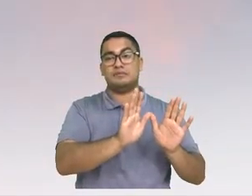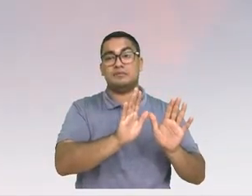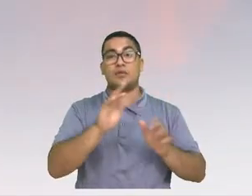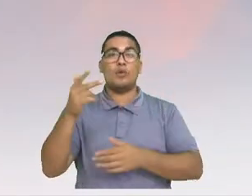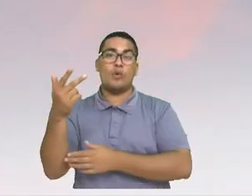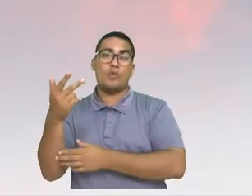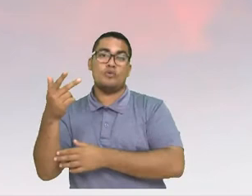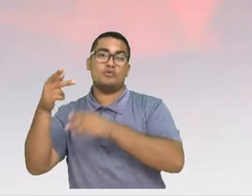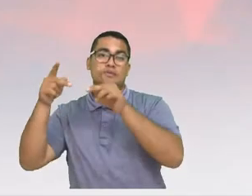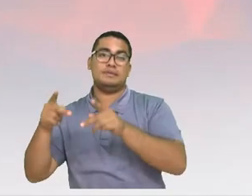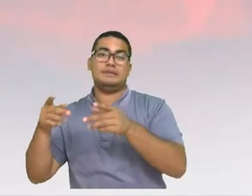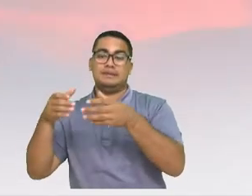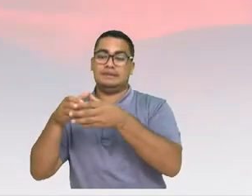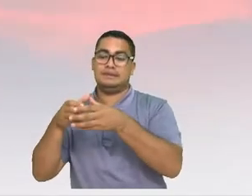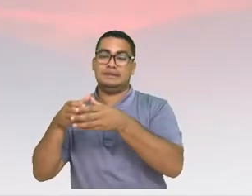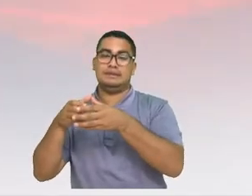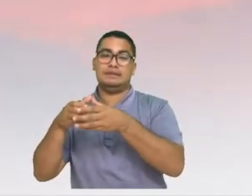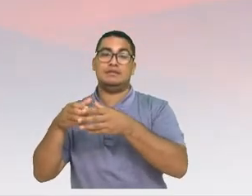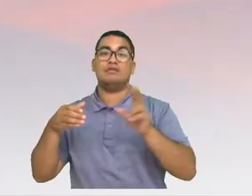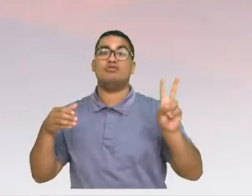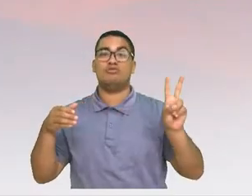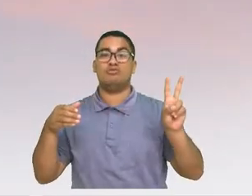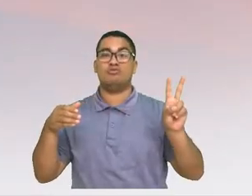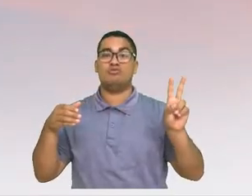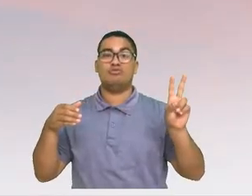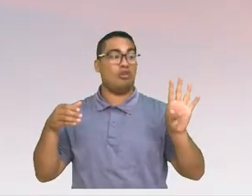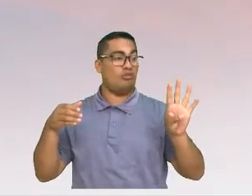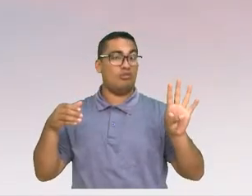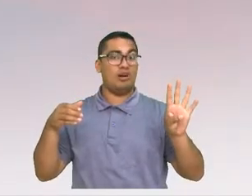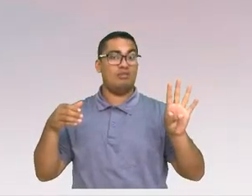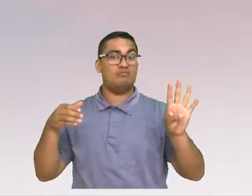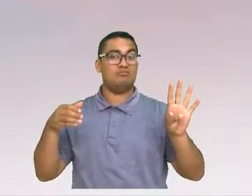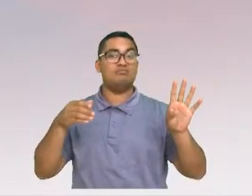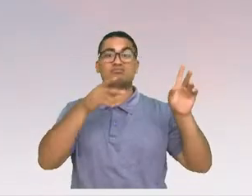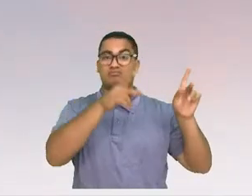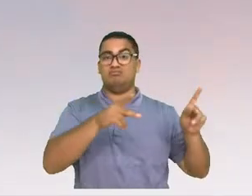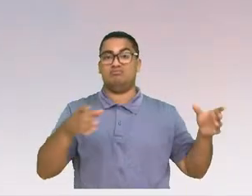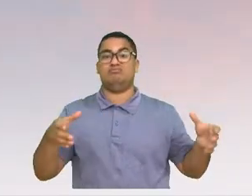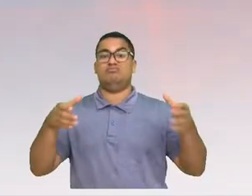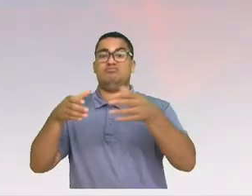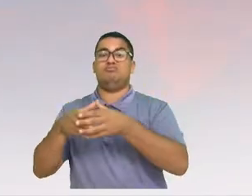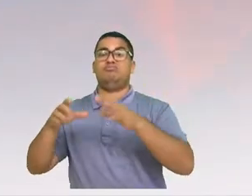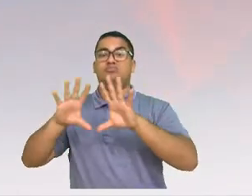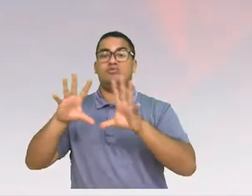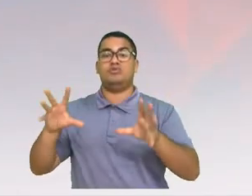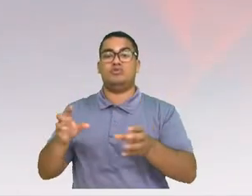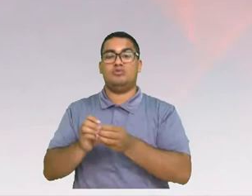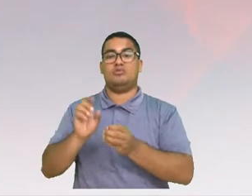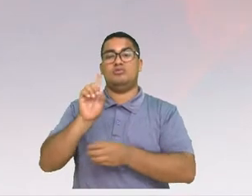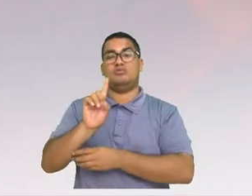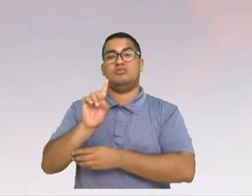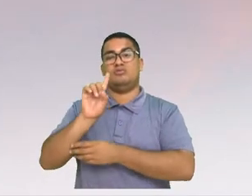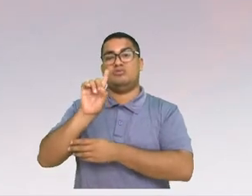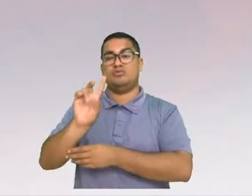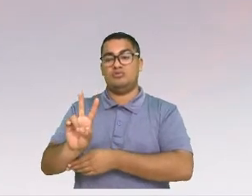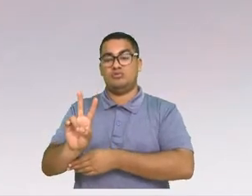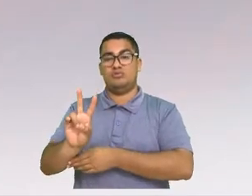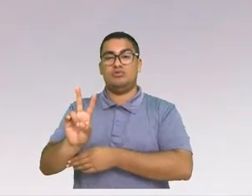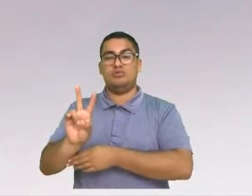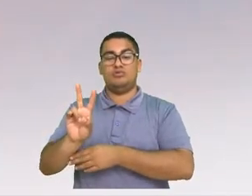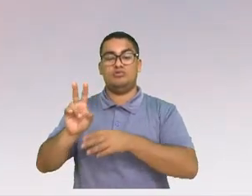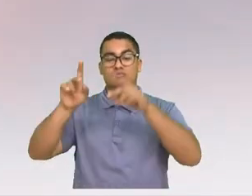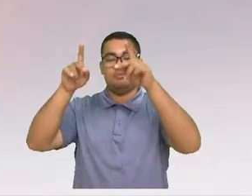tanto, 8. A ellas se suman 4 personas más. Y esta mañana tenemos entonces en cuidado y